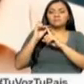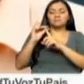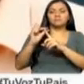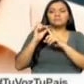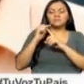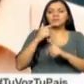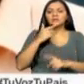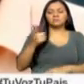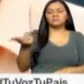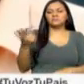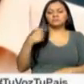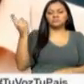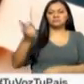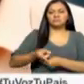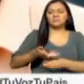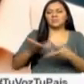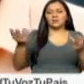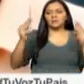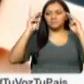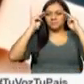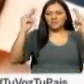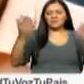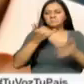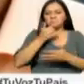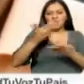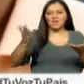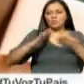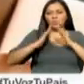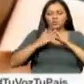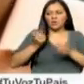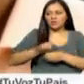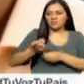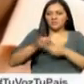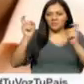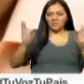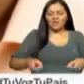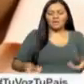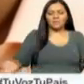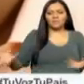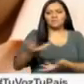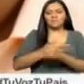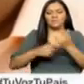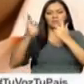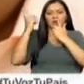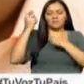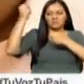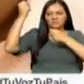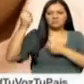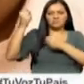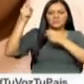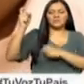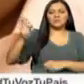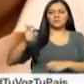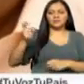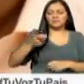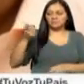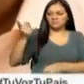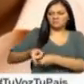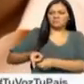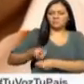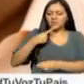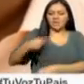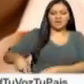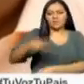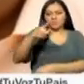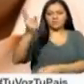Chiqui, no estoy mandando mensaje a las comunidades, a Chuar, que vengan armados, que vengan con lanza, que vengan con